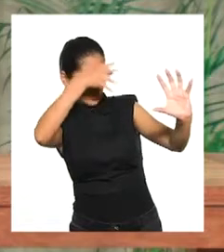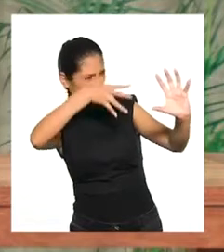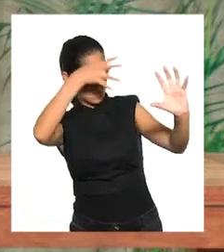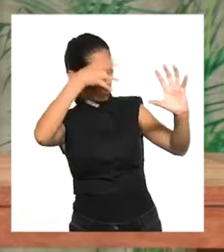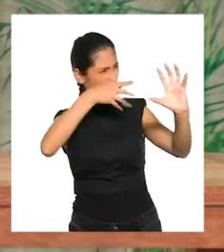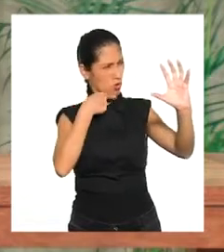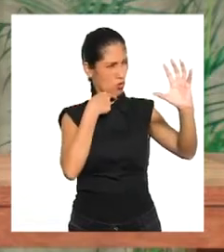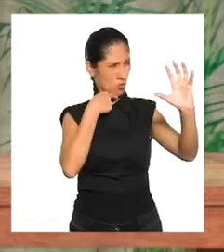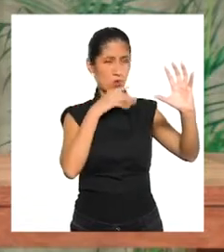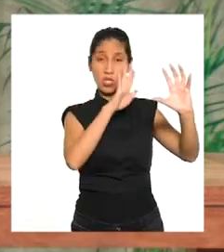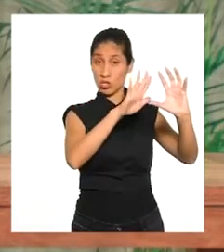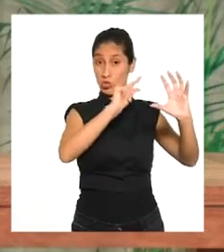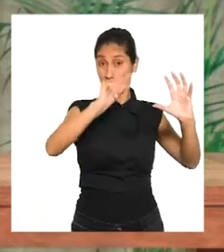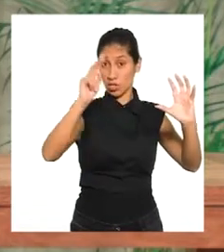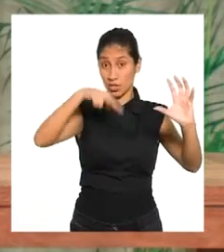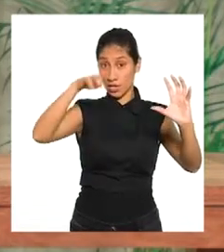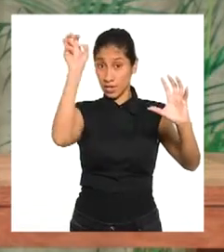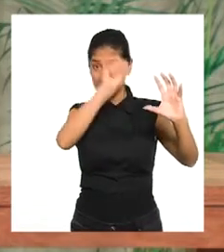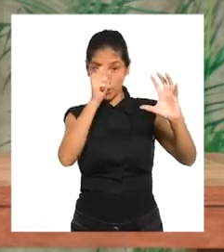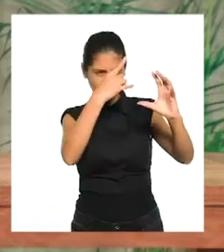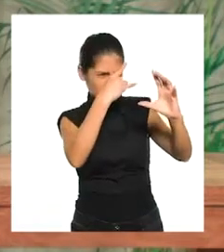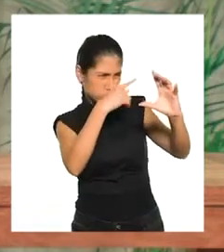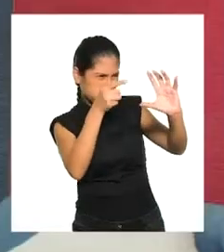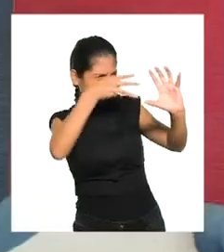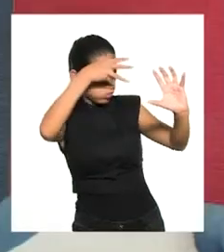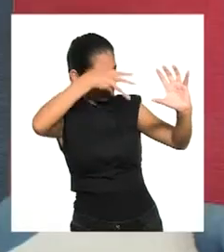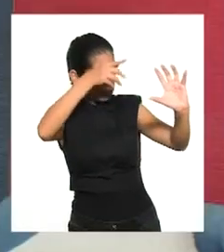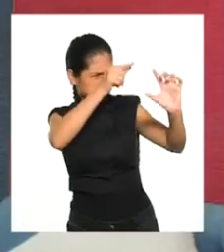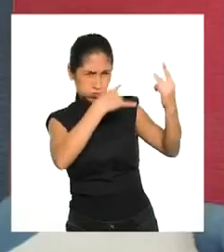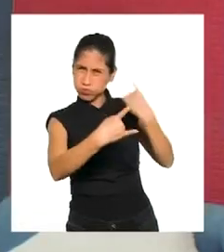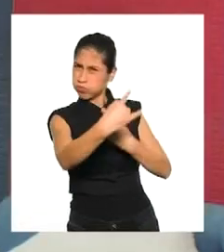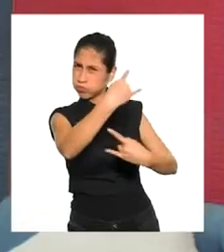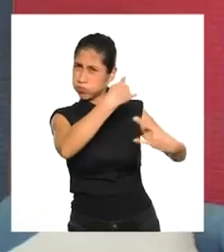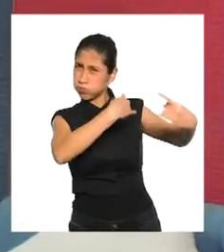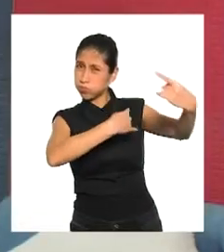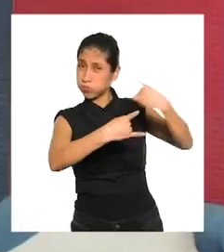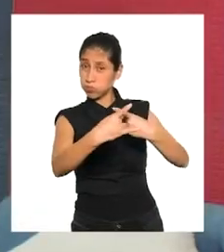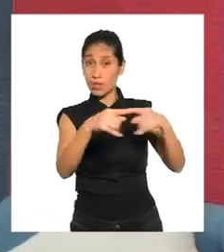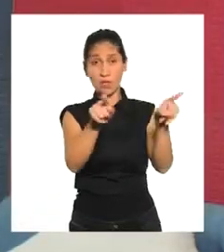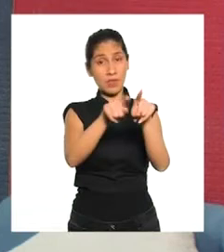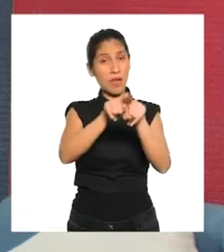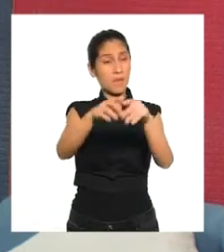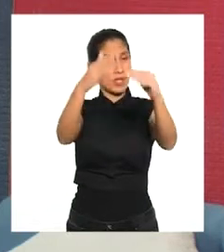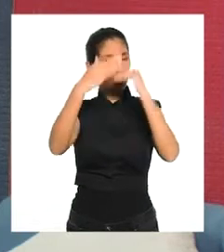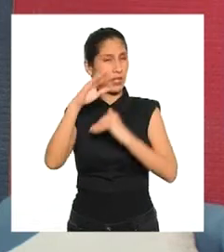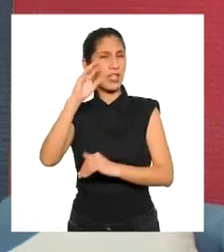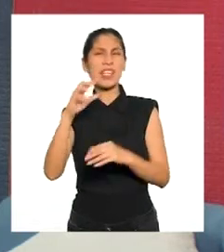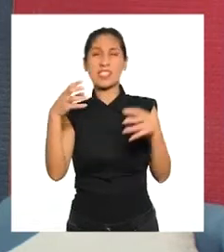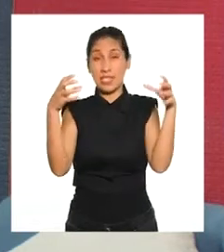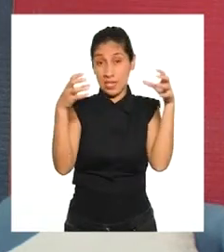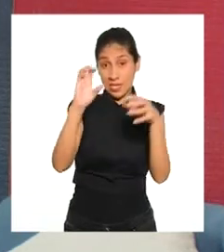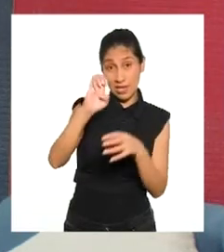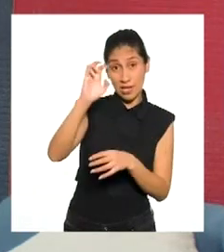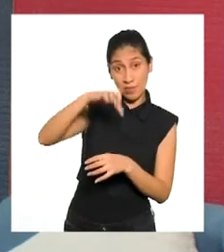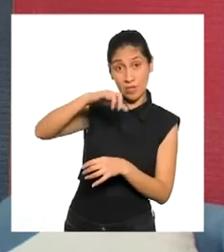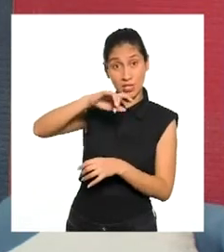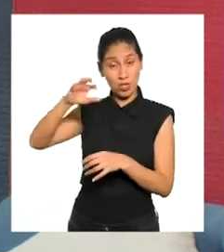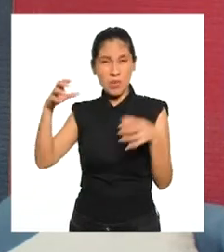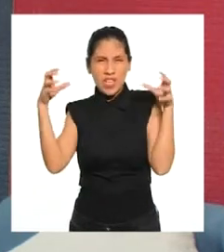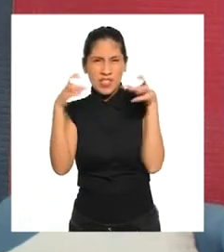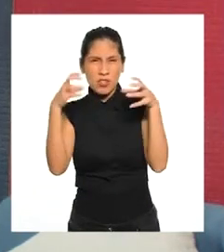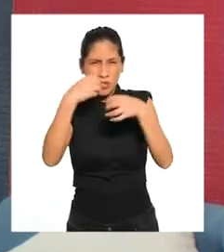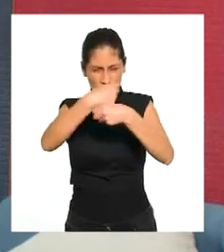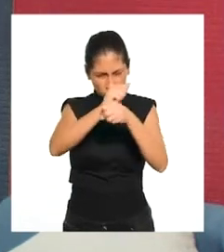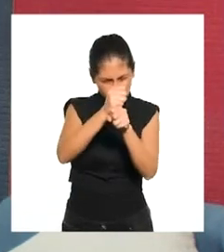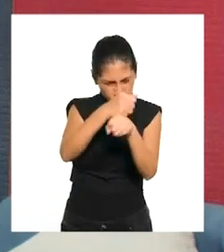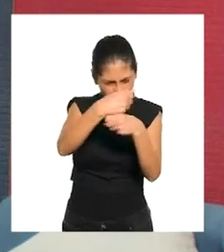son heredados sin alterar la secuencia del ADN. El epigenoma es el conjunto de sustancias químicas que se impregnan en los genes